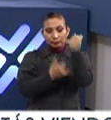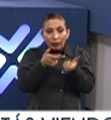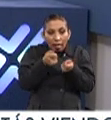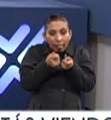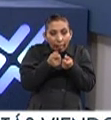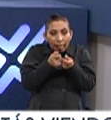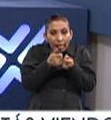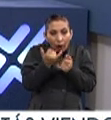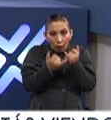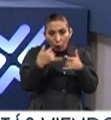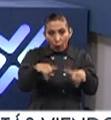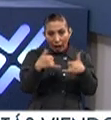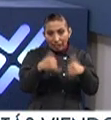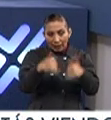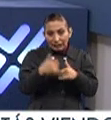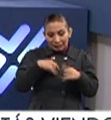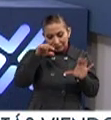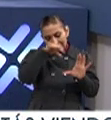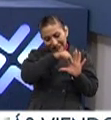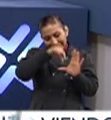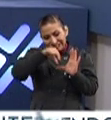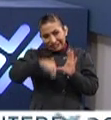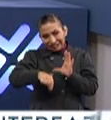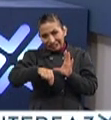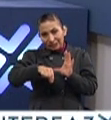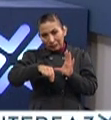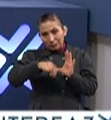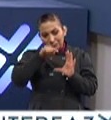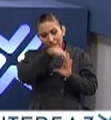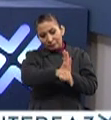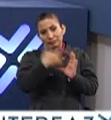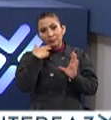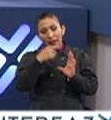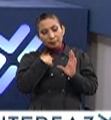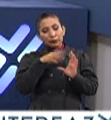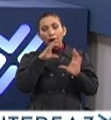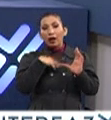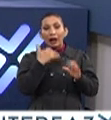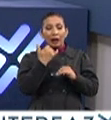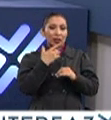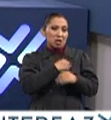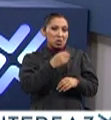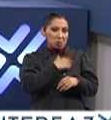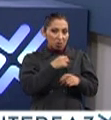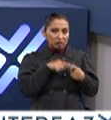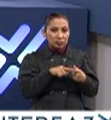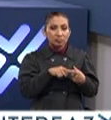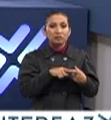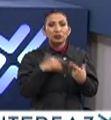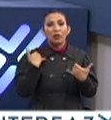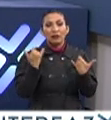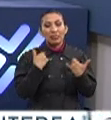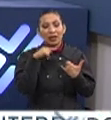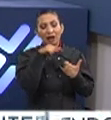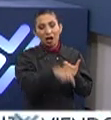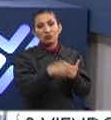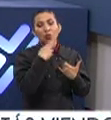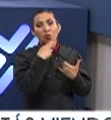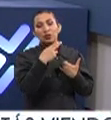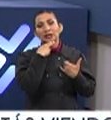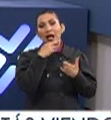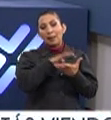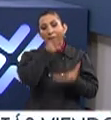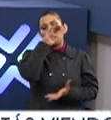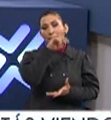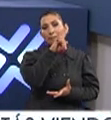videojuegos, en los juguetes, en los aparatos electrónicos, en donde pues nuestros hijos, nuestros jóvenes están utilizando